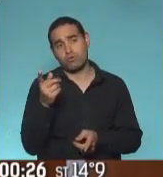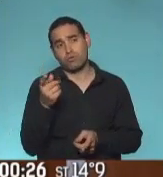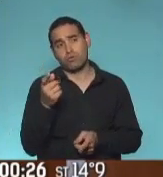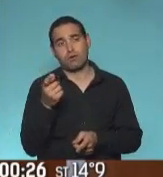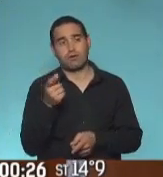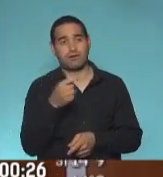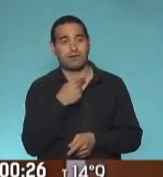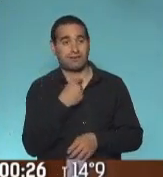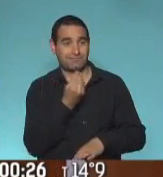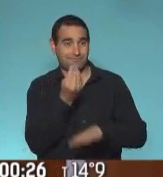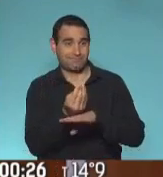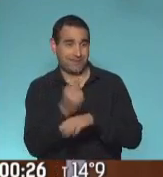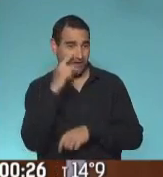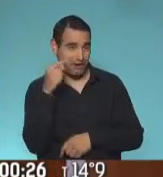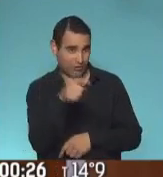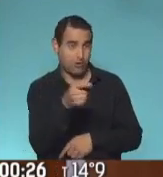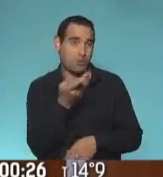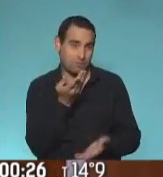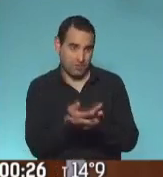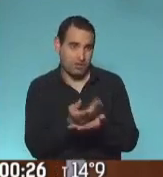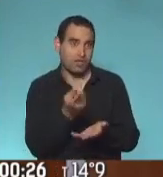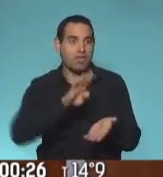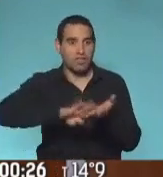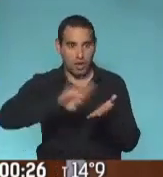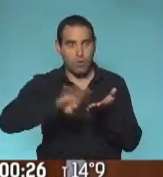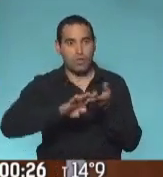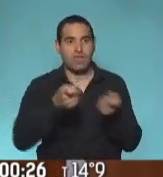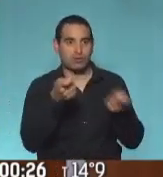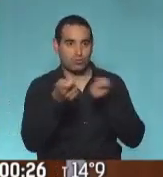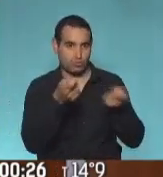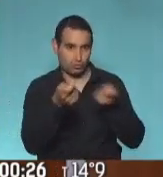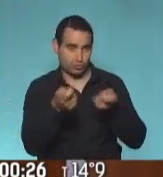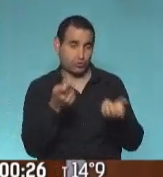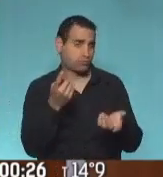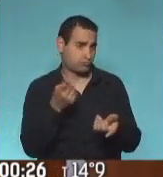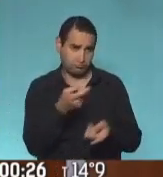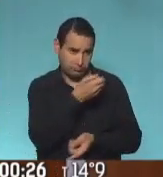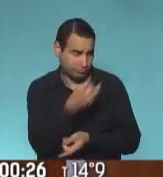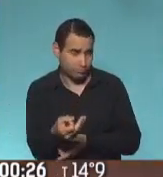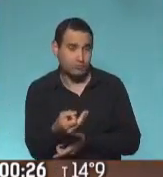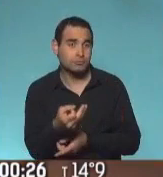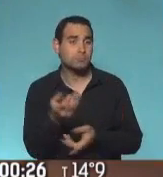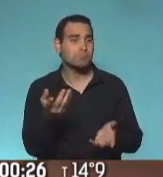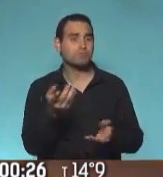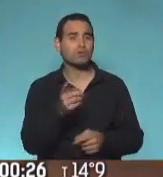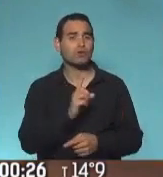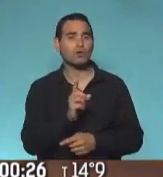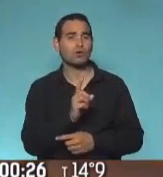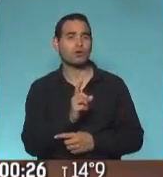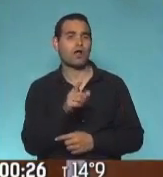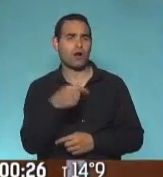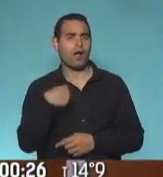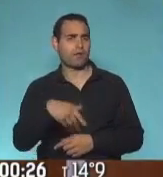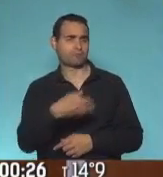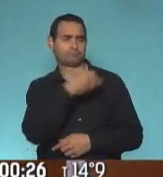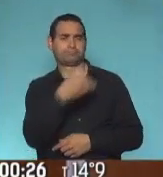candidato que ganó las PASO, y lo que también los analistas preveíamos que iba a pasar, con lo cual en realidad no es que es una profecía autocumplida,